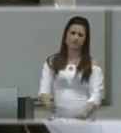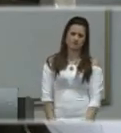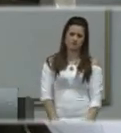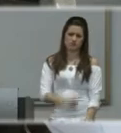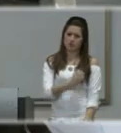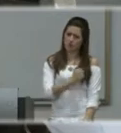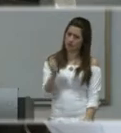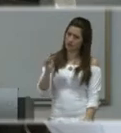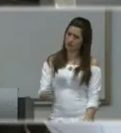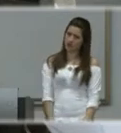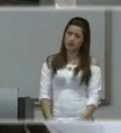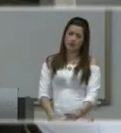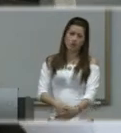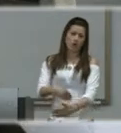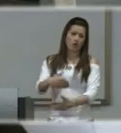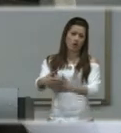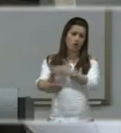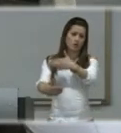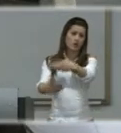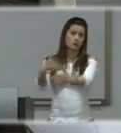de no llegar a hacerse